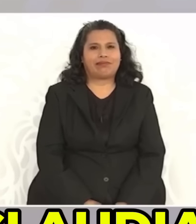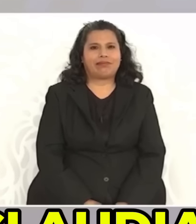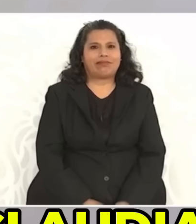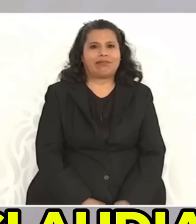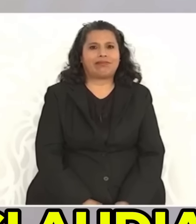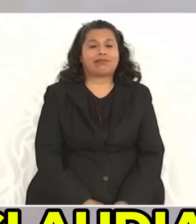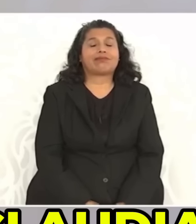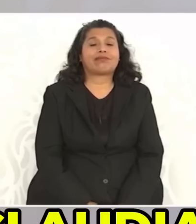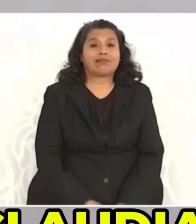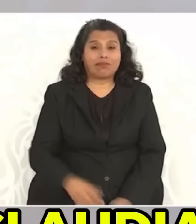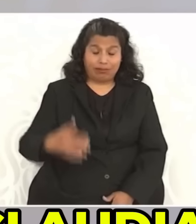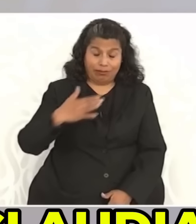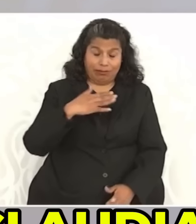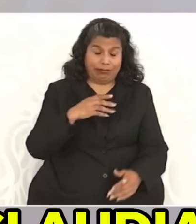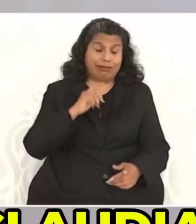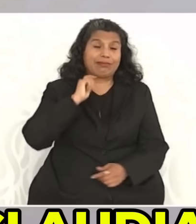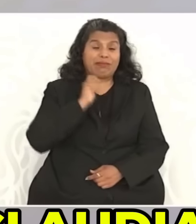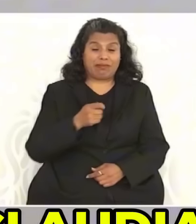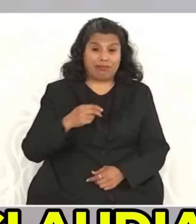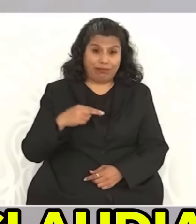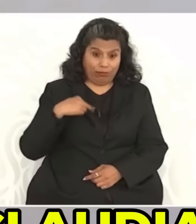Nuestro movimiento